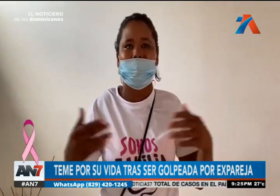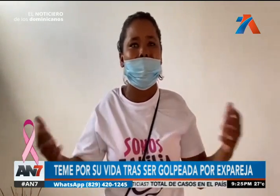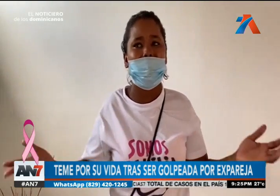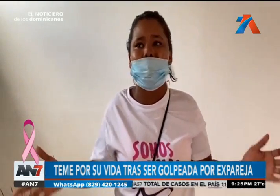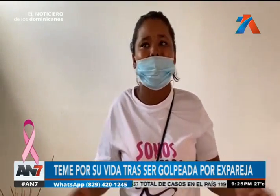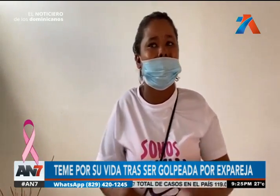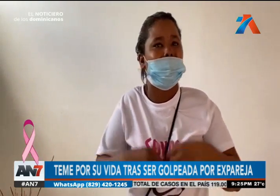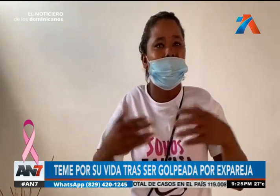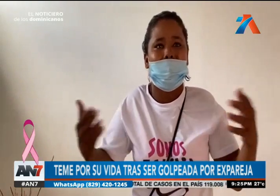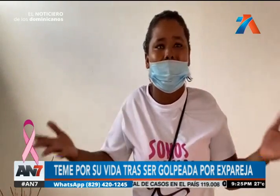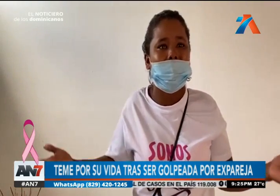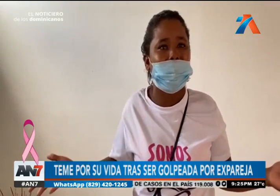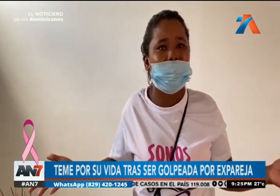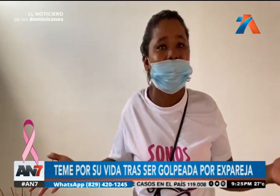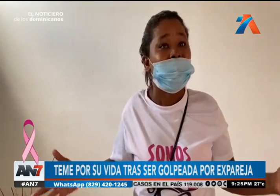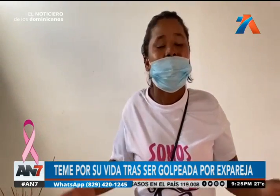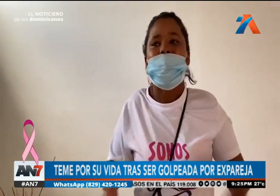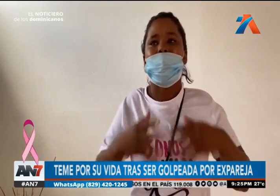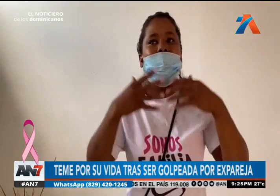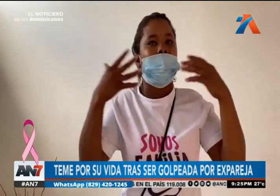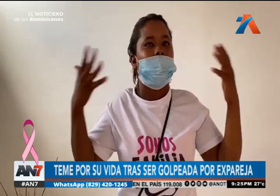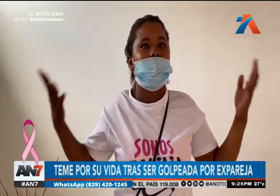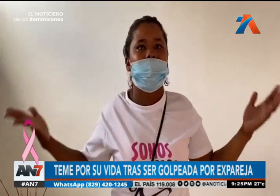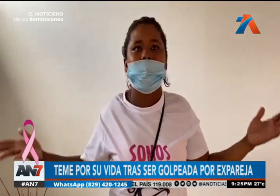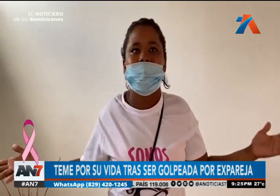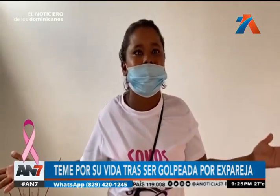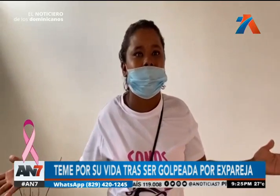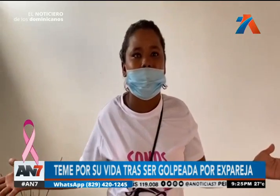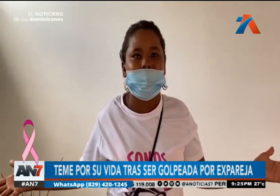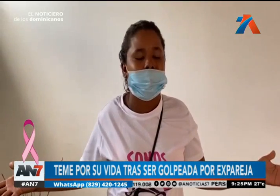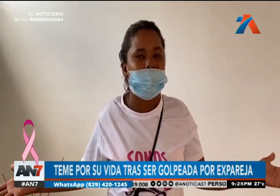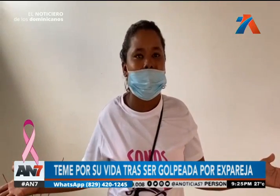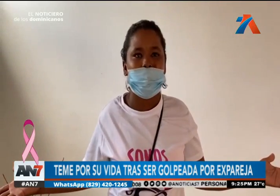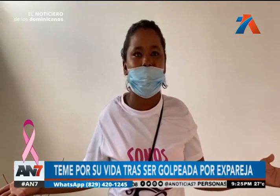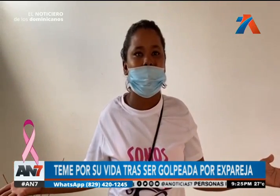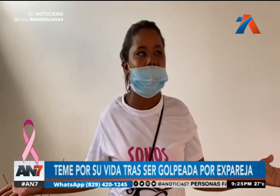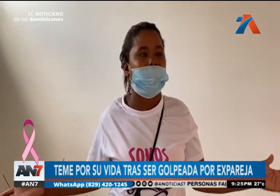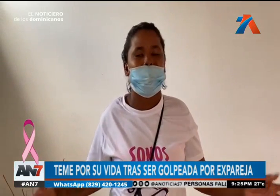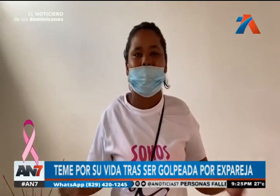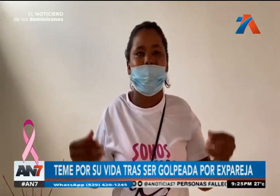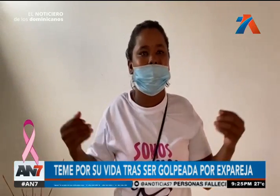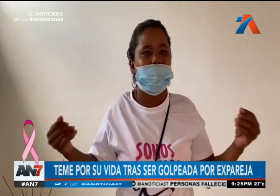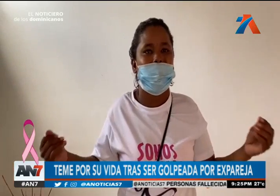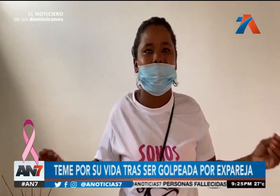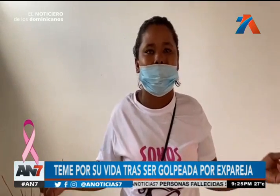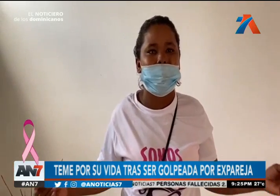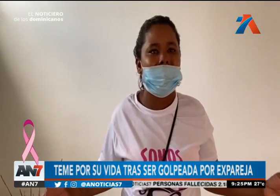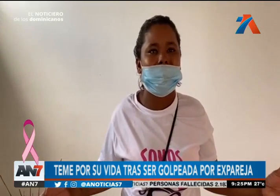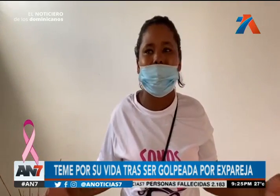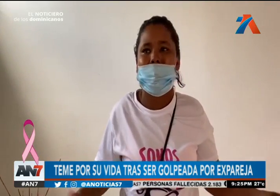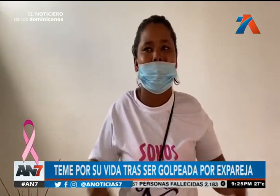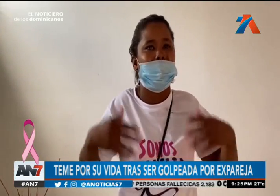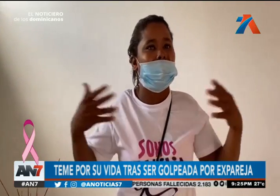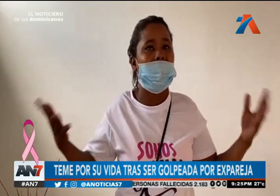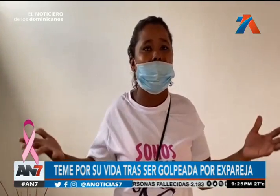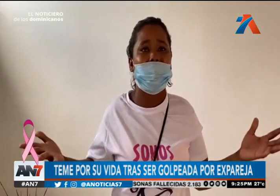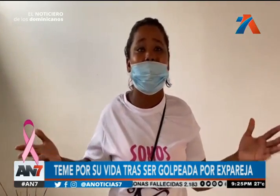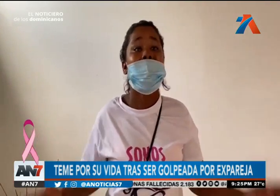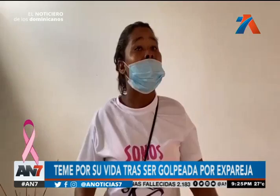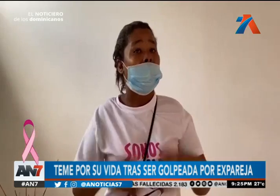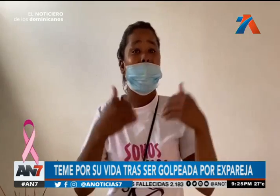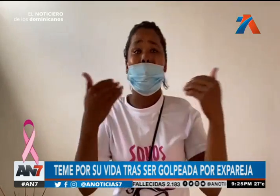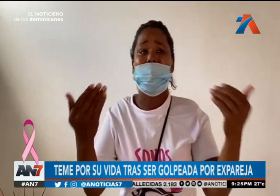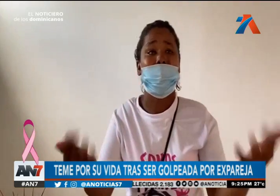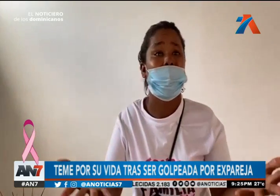lo soltaron, a mí me andan buscando. Yo quiero, también pidiendo una ayuda, que yo no quiero que ese hombre me mate, que me haga